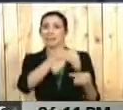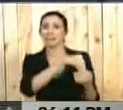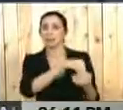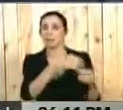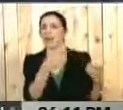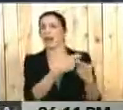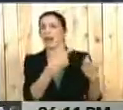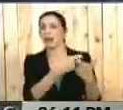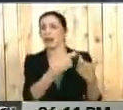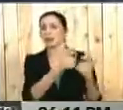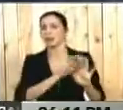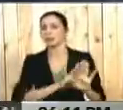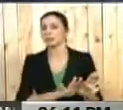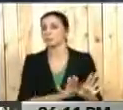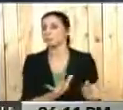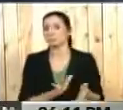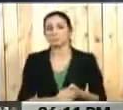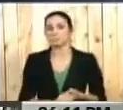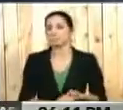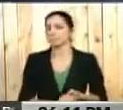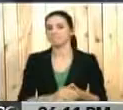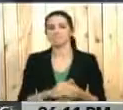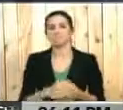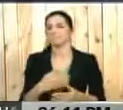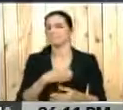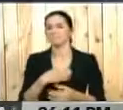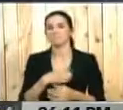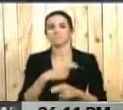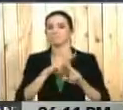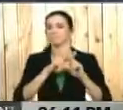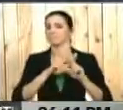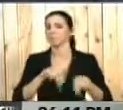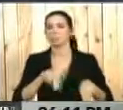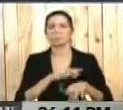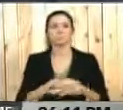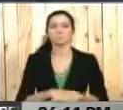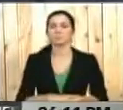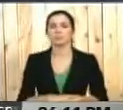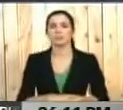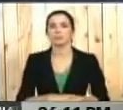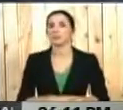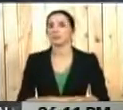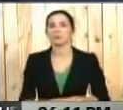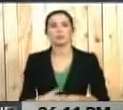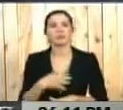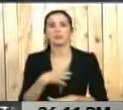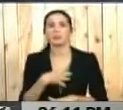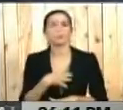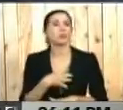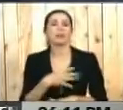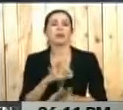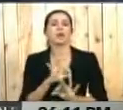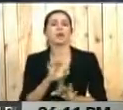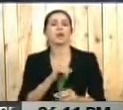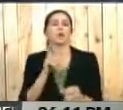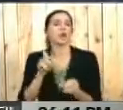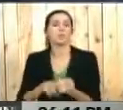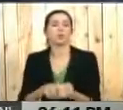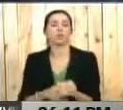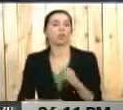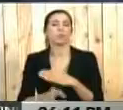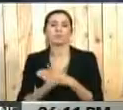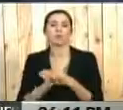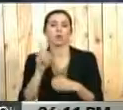interno hace nugatoria toda actuación y por eso es que no se han incorporado ni a